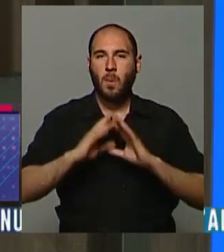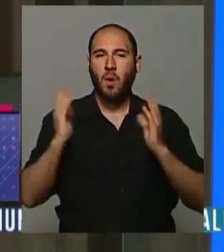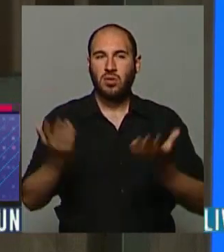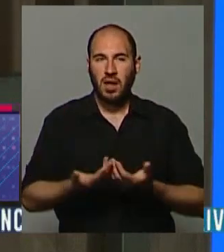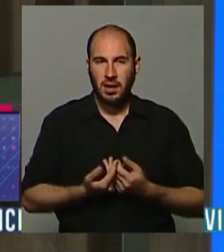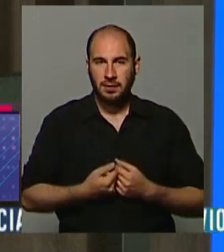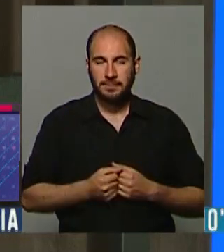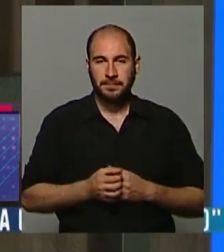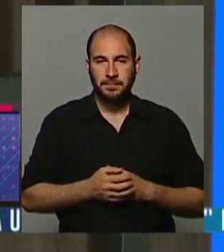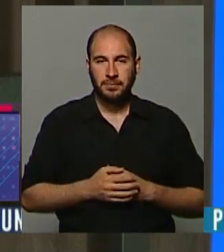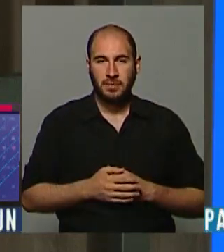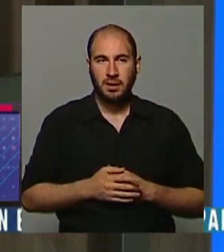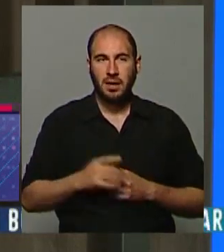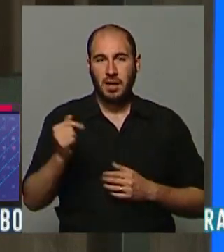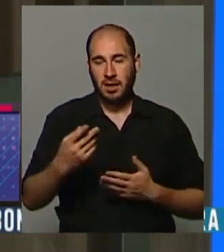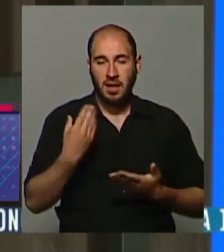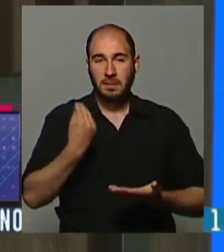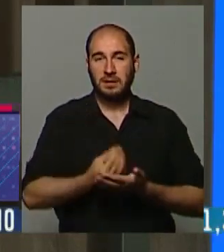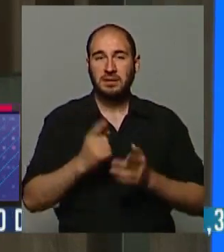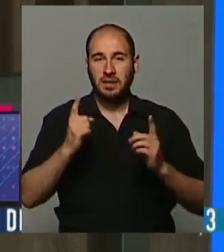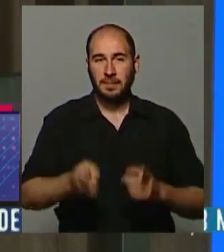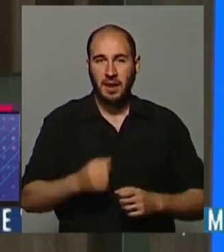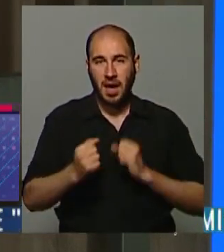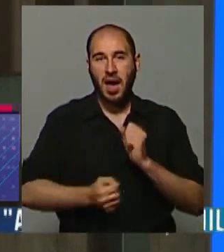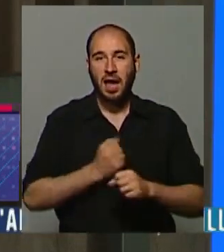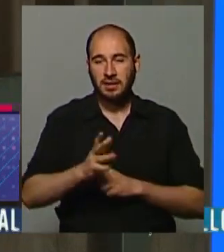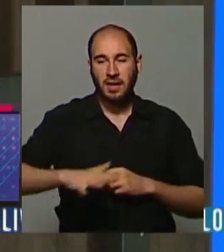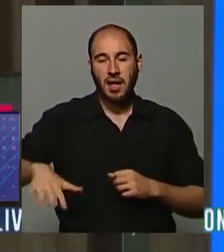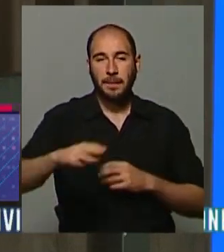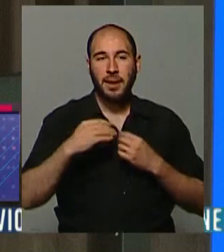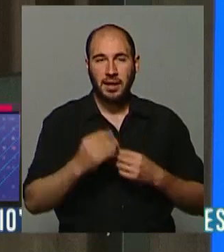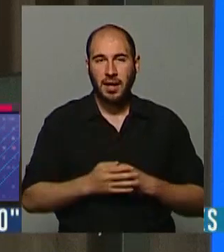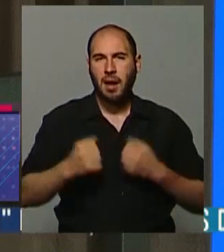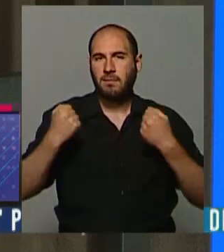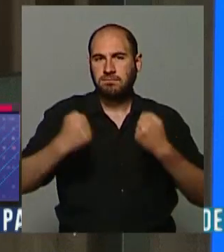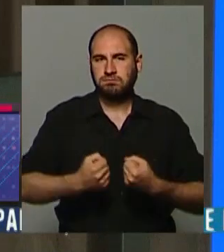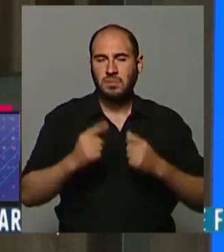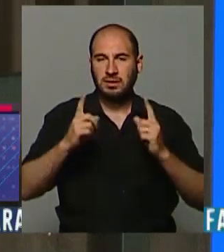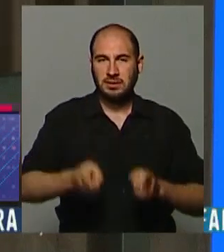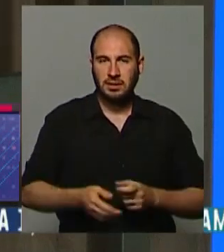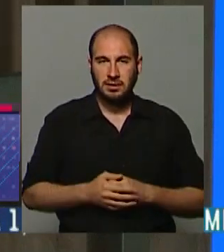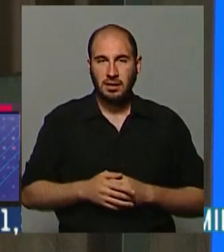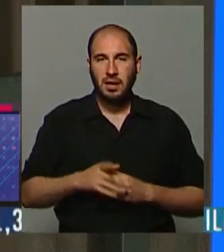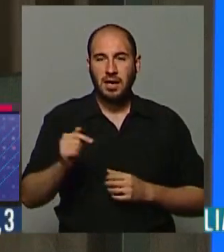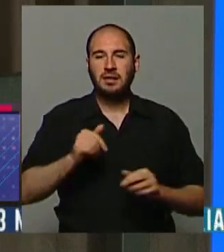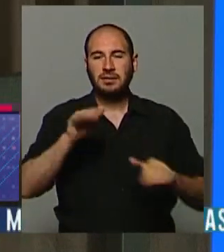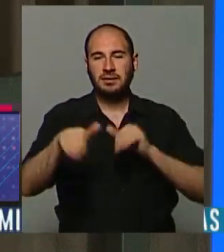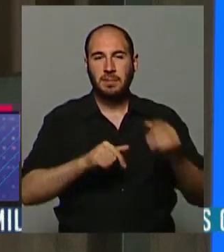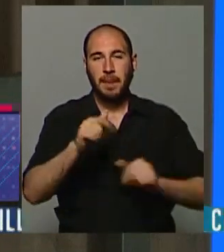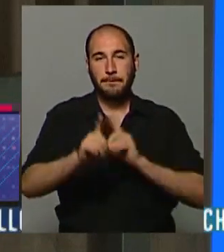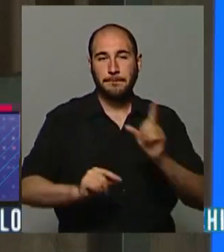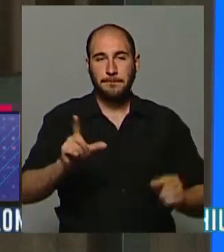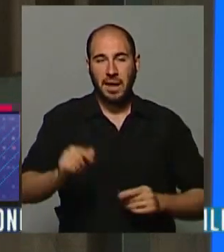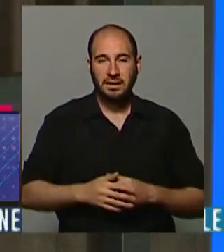Greta Thunberg que la representa y que justamente llegaba hasta ese lugar para marcar presencia y de alguna manera seguir con este llamado que los